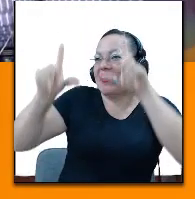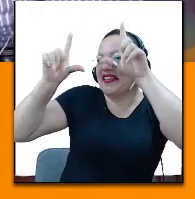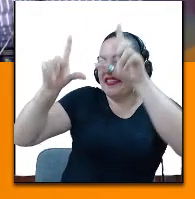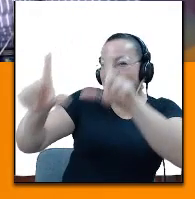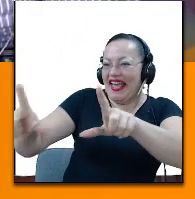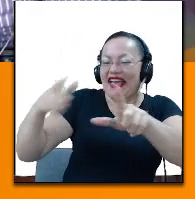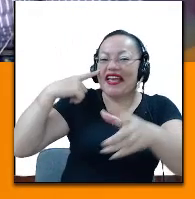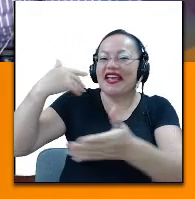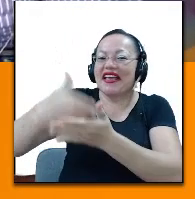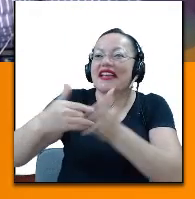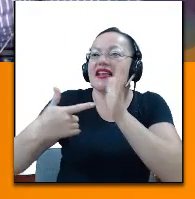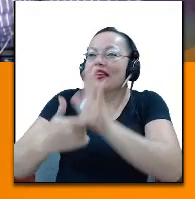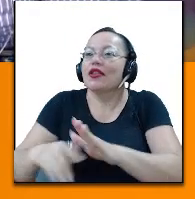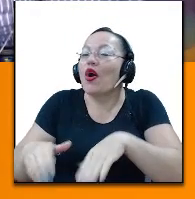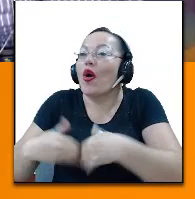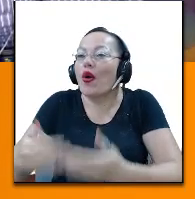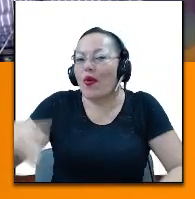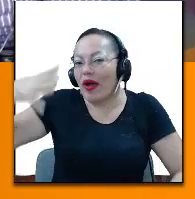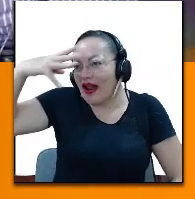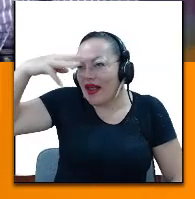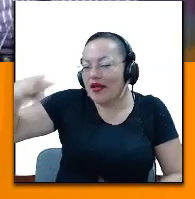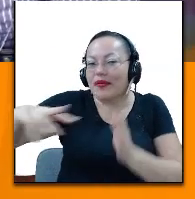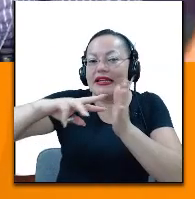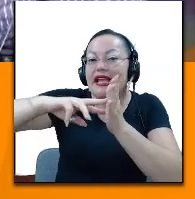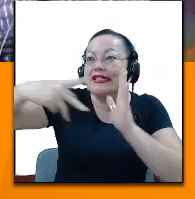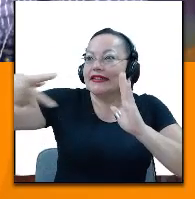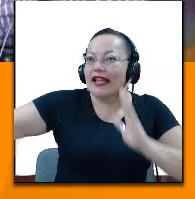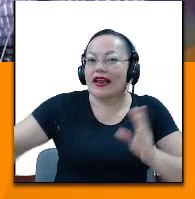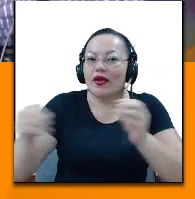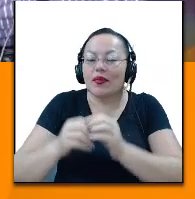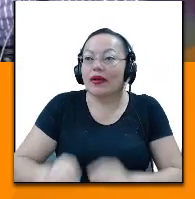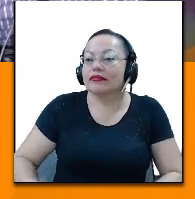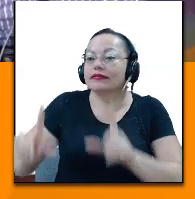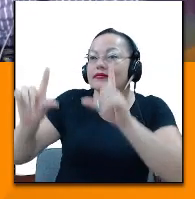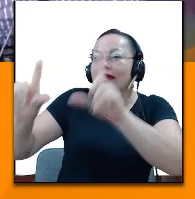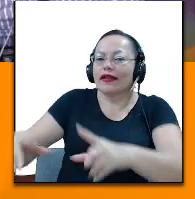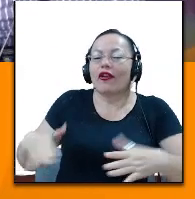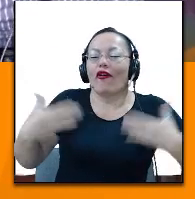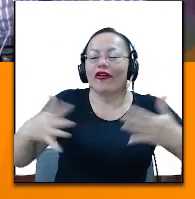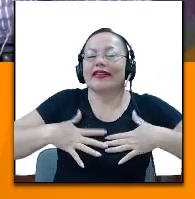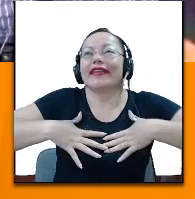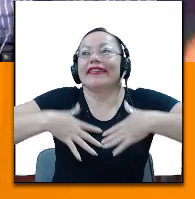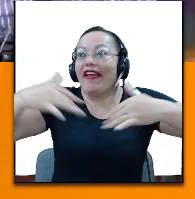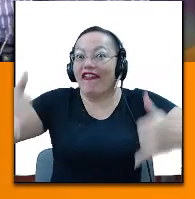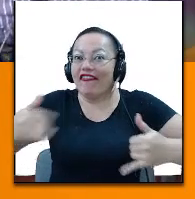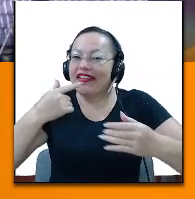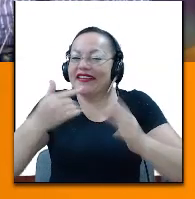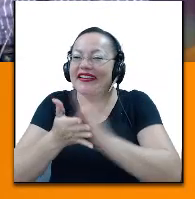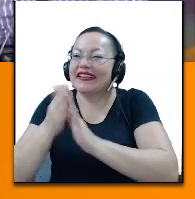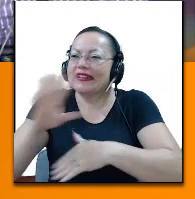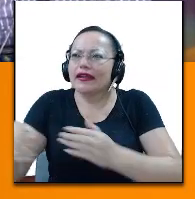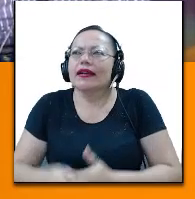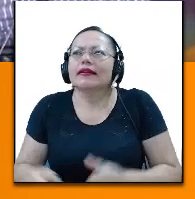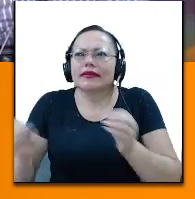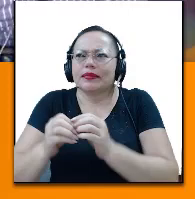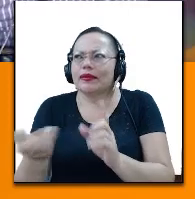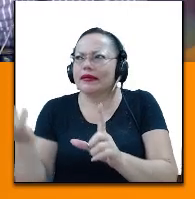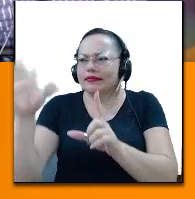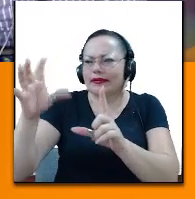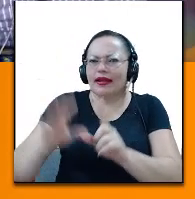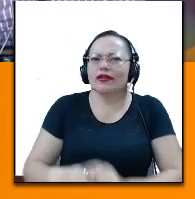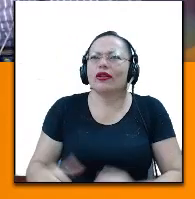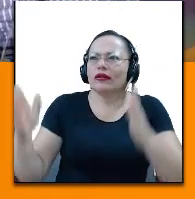diploma de filosofía, hizo una tecnología y se graduó contenta y lo expuso en redes sociales desde la